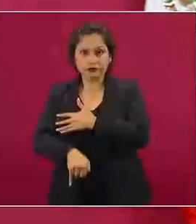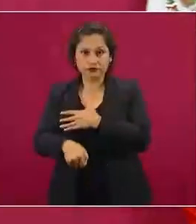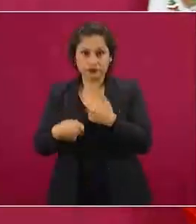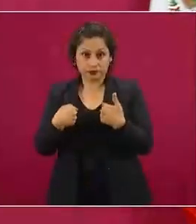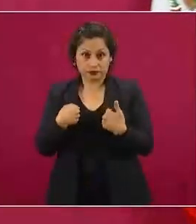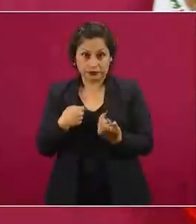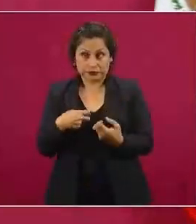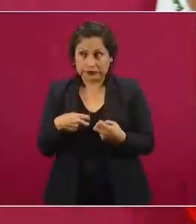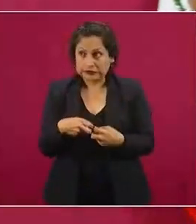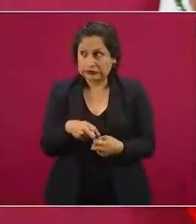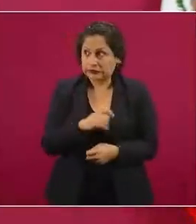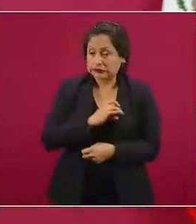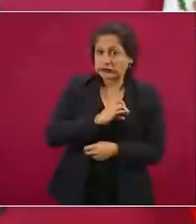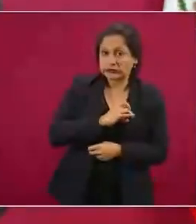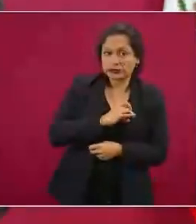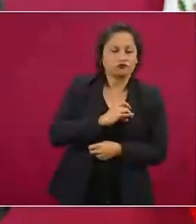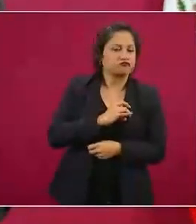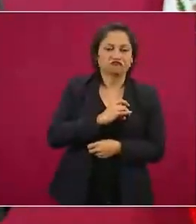afloja.